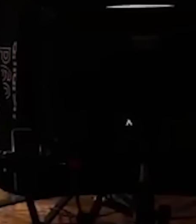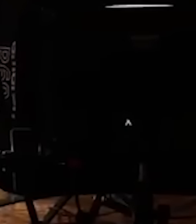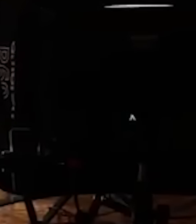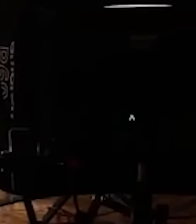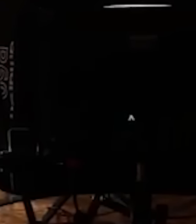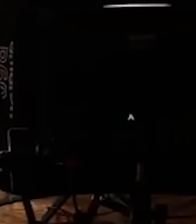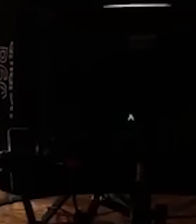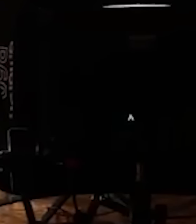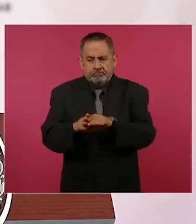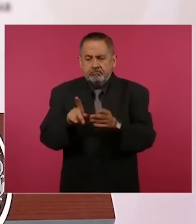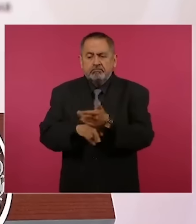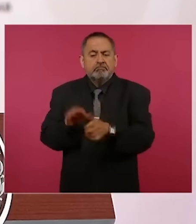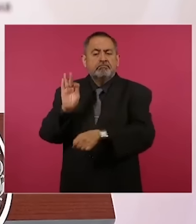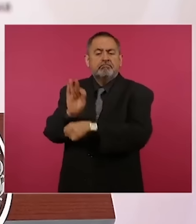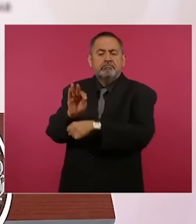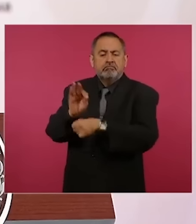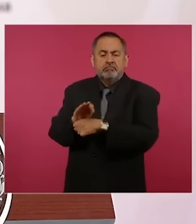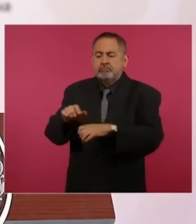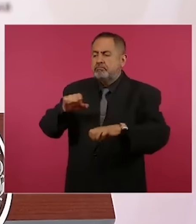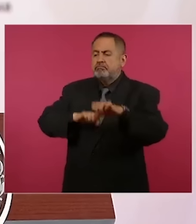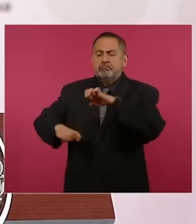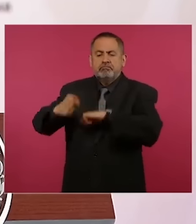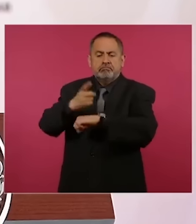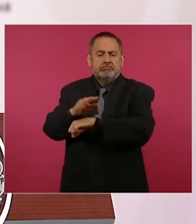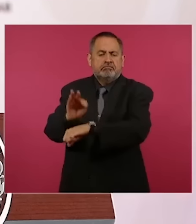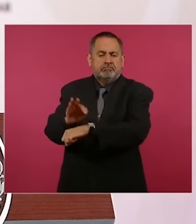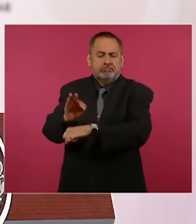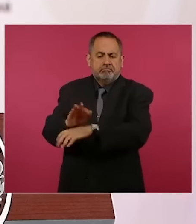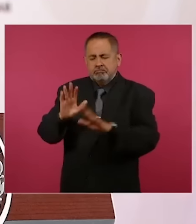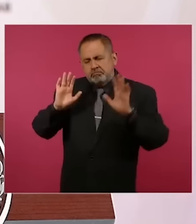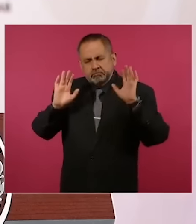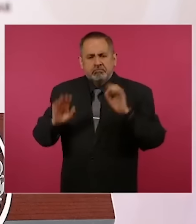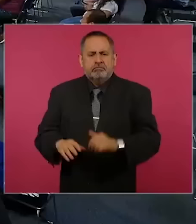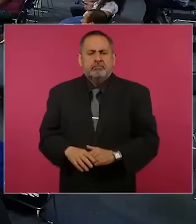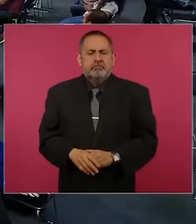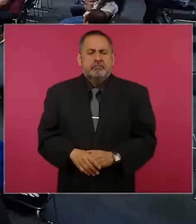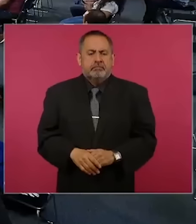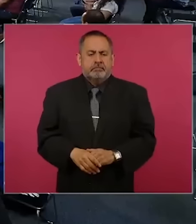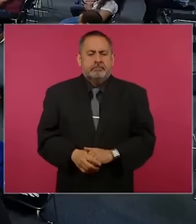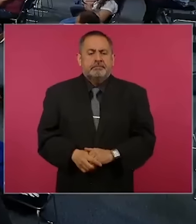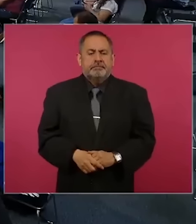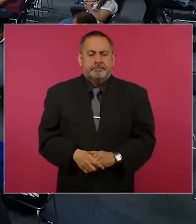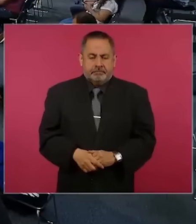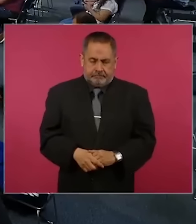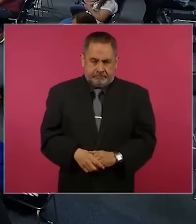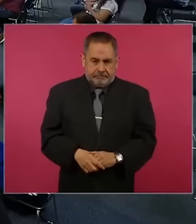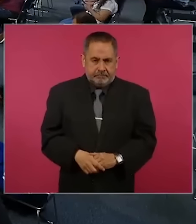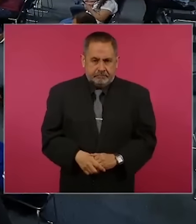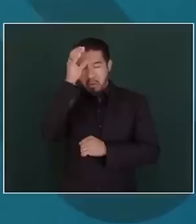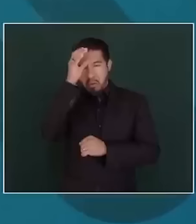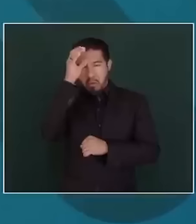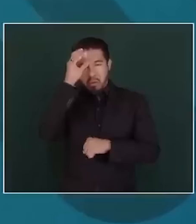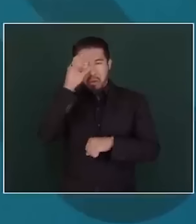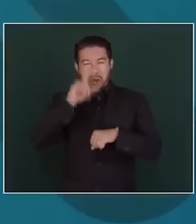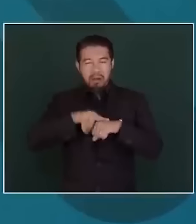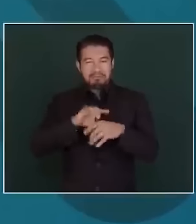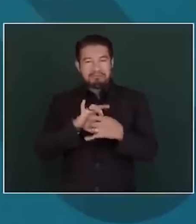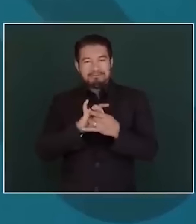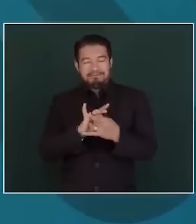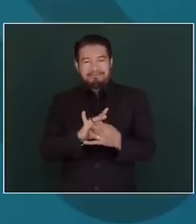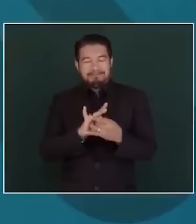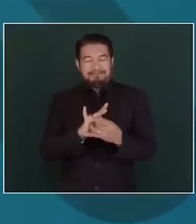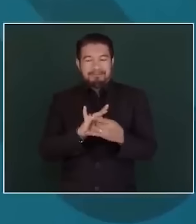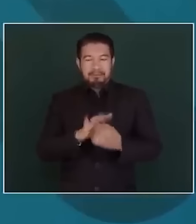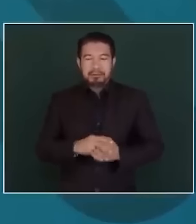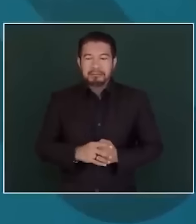de la pensión de adultos mayores. El mandatario federal además declaró no tener adeudos, ni la compra de vehículos o bienes el año pasado. Asimismo, detalló